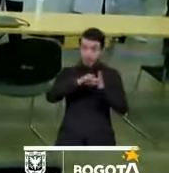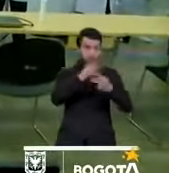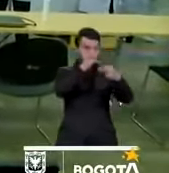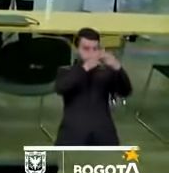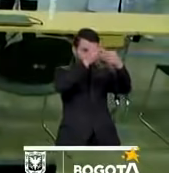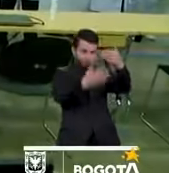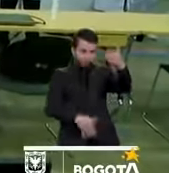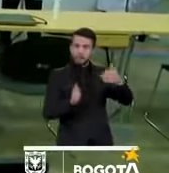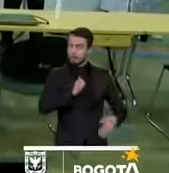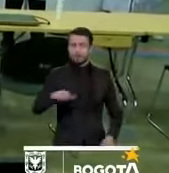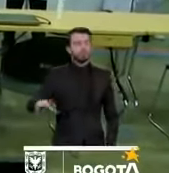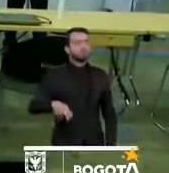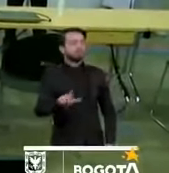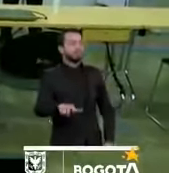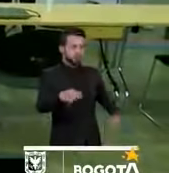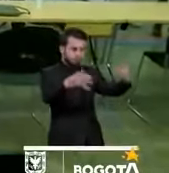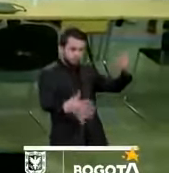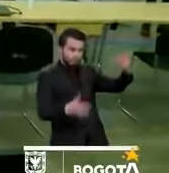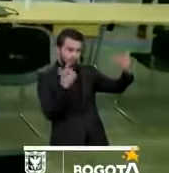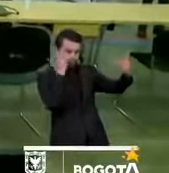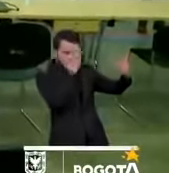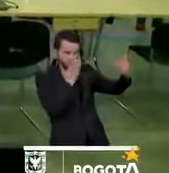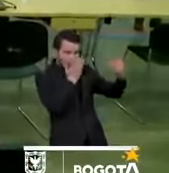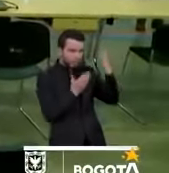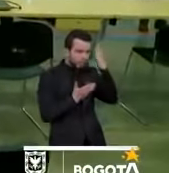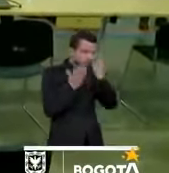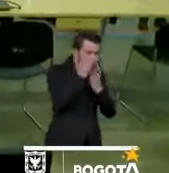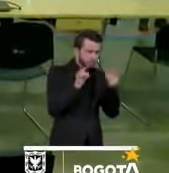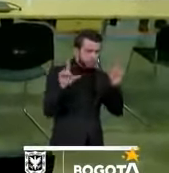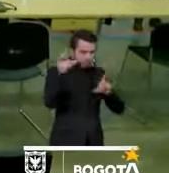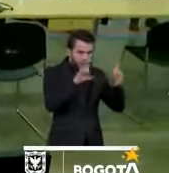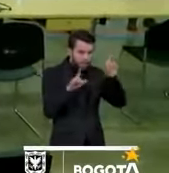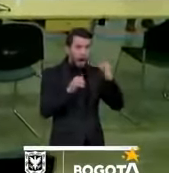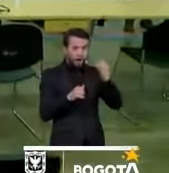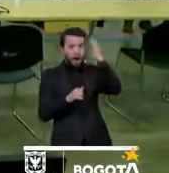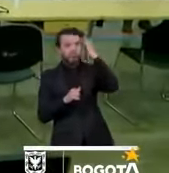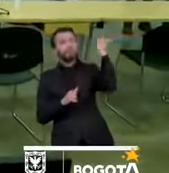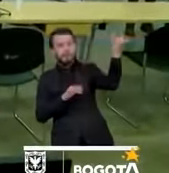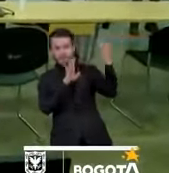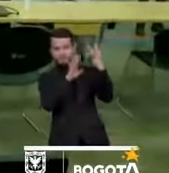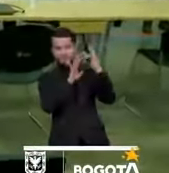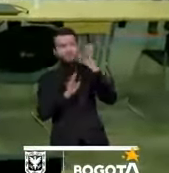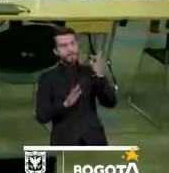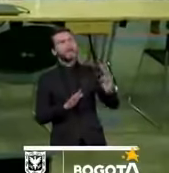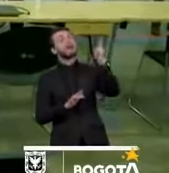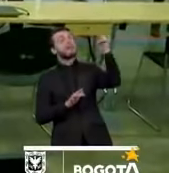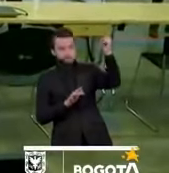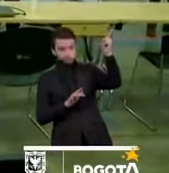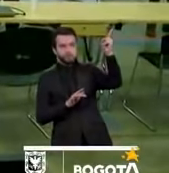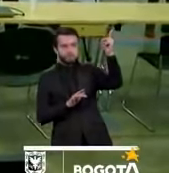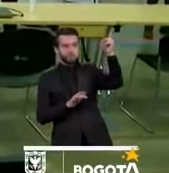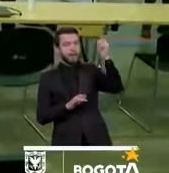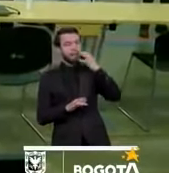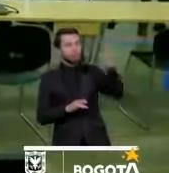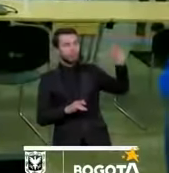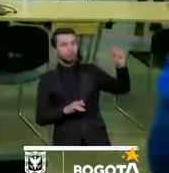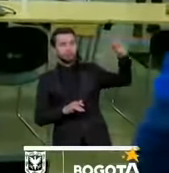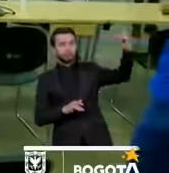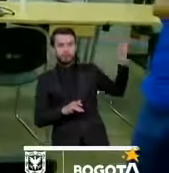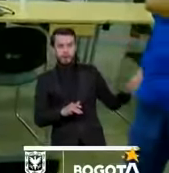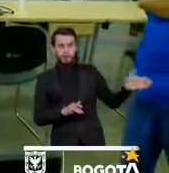puedo verificar todos los exámenes hasta este momento en tiempo real. Okay. Lo que se le está haciendo. O sea, si la evolución de repente donde está ahorita,